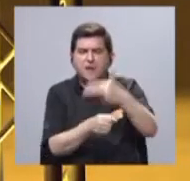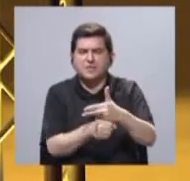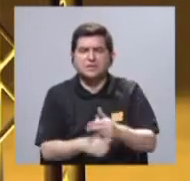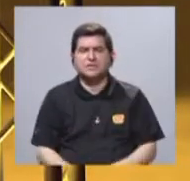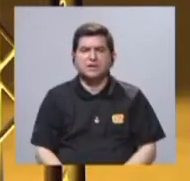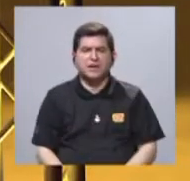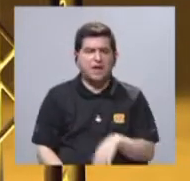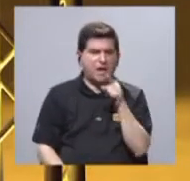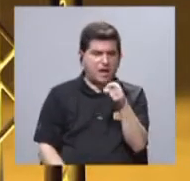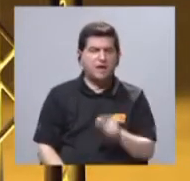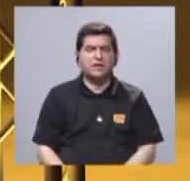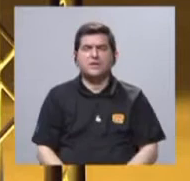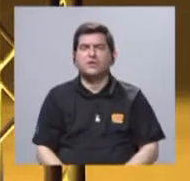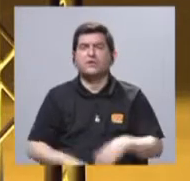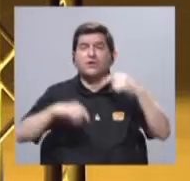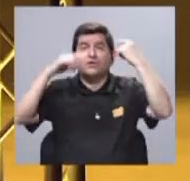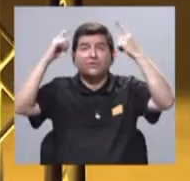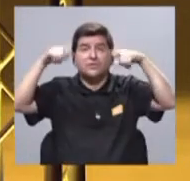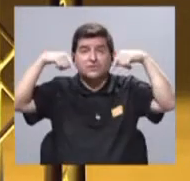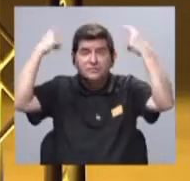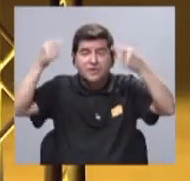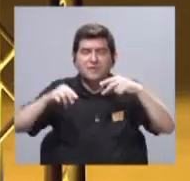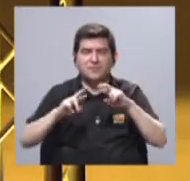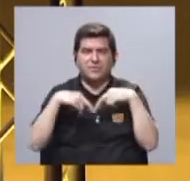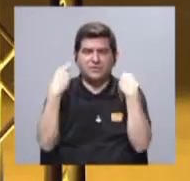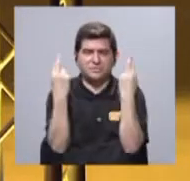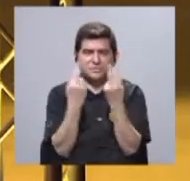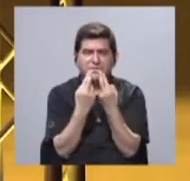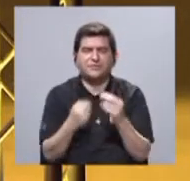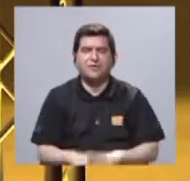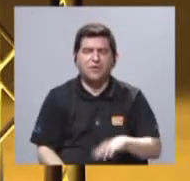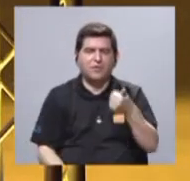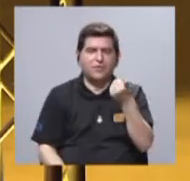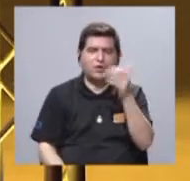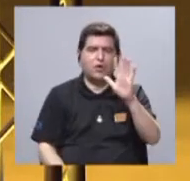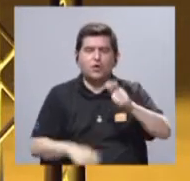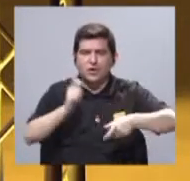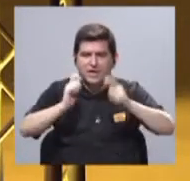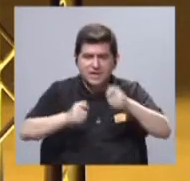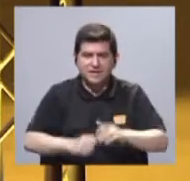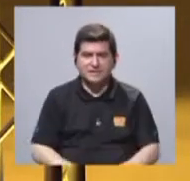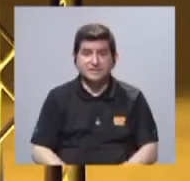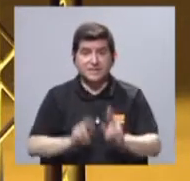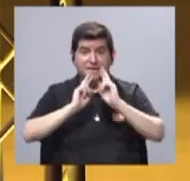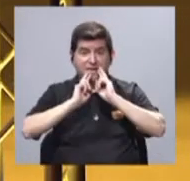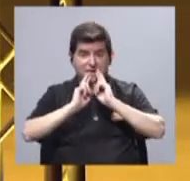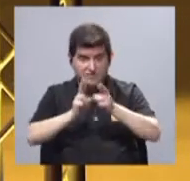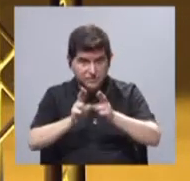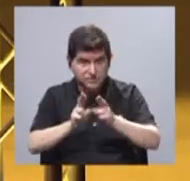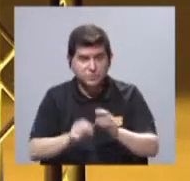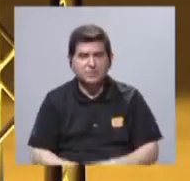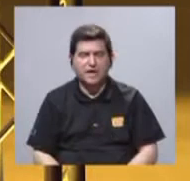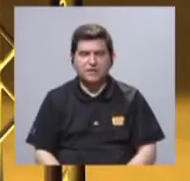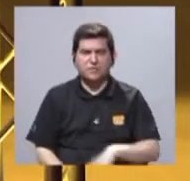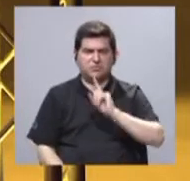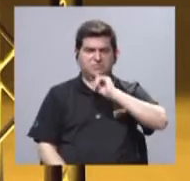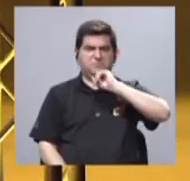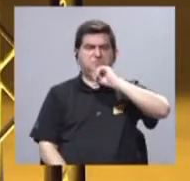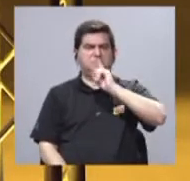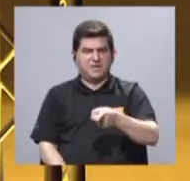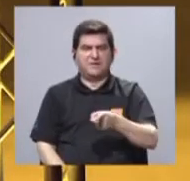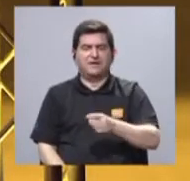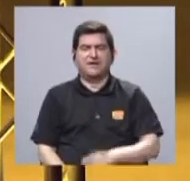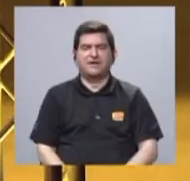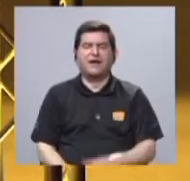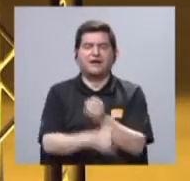guatemalteca celebrar la famosa reunión del 15 de septiembre, en la que tuvo como resultado la